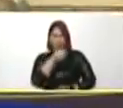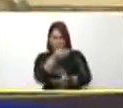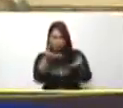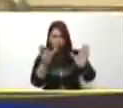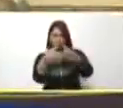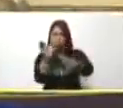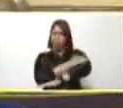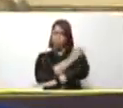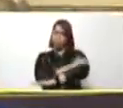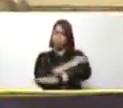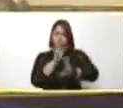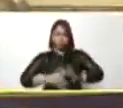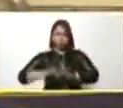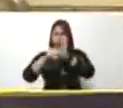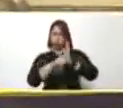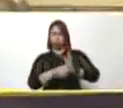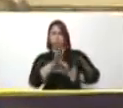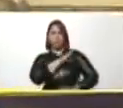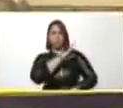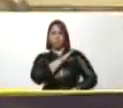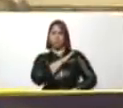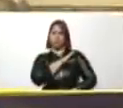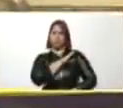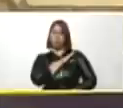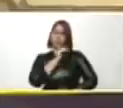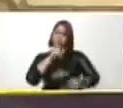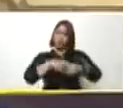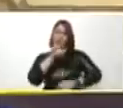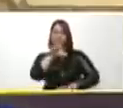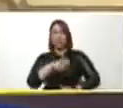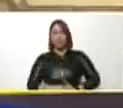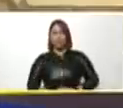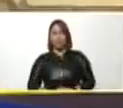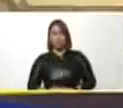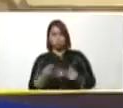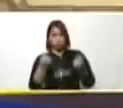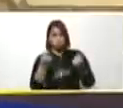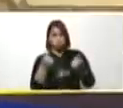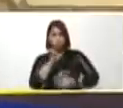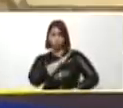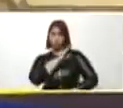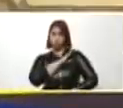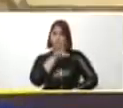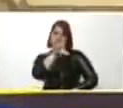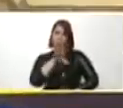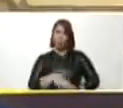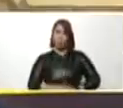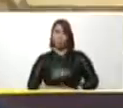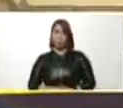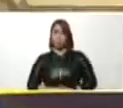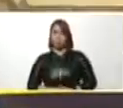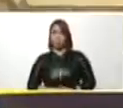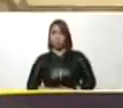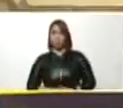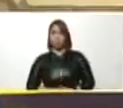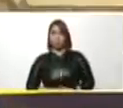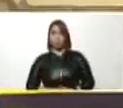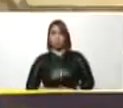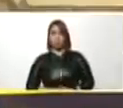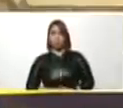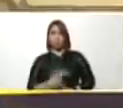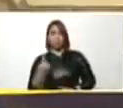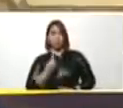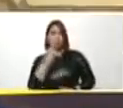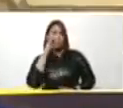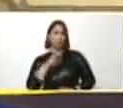las propiedades que le pertenecen a la nación, el dinero que le pertenece a la nación. Nada más hay que